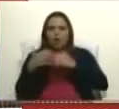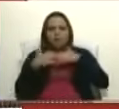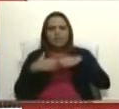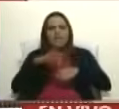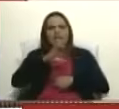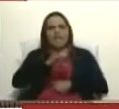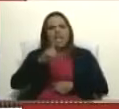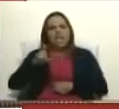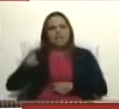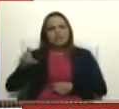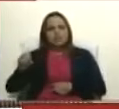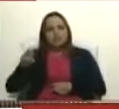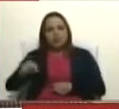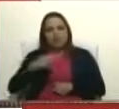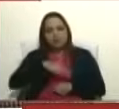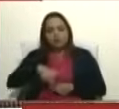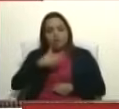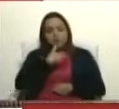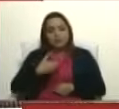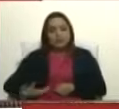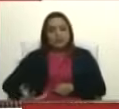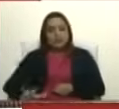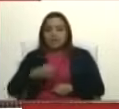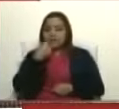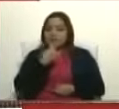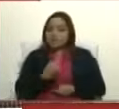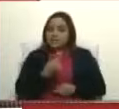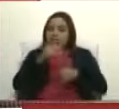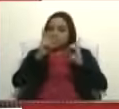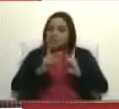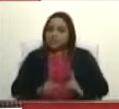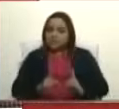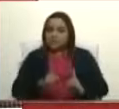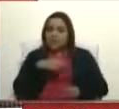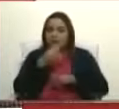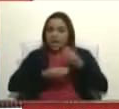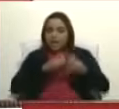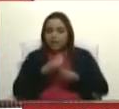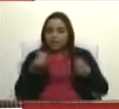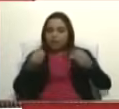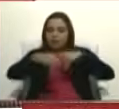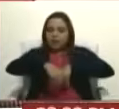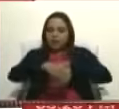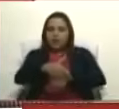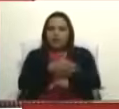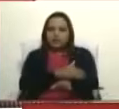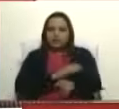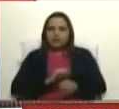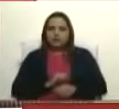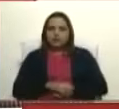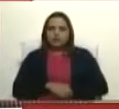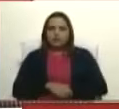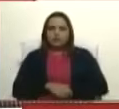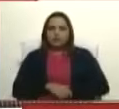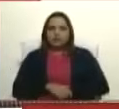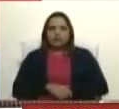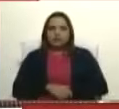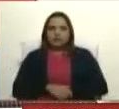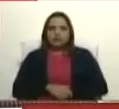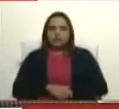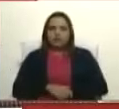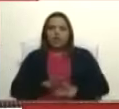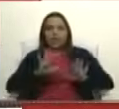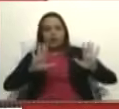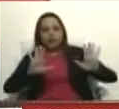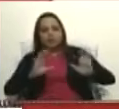y nuestro presidente deciden, toman una decisión de mutuo acuerdo, que mira, vamos a